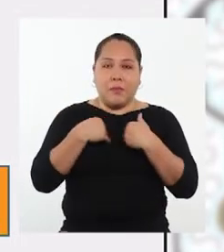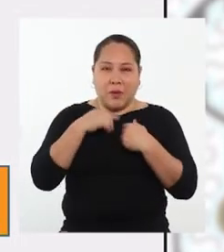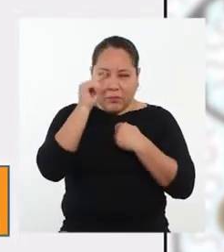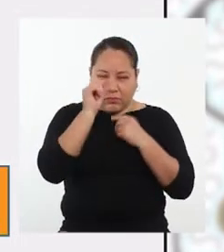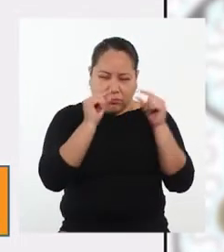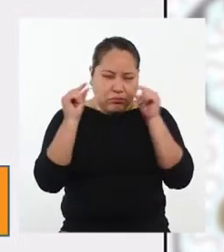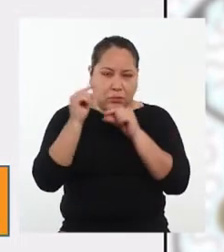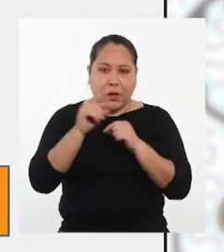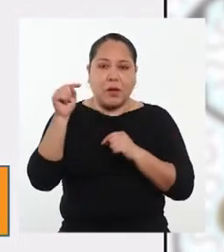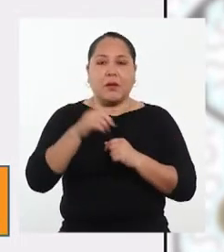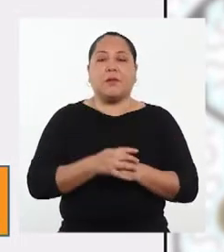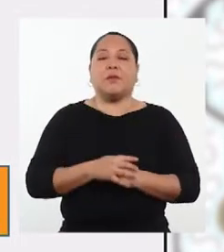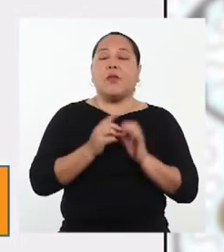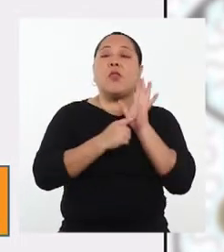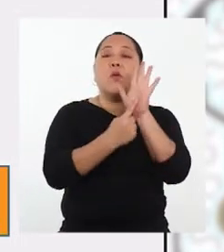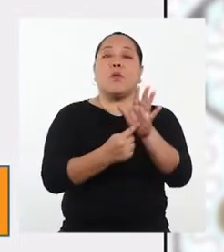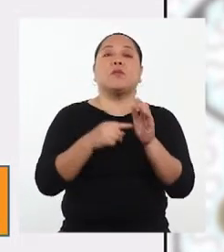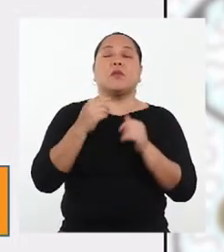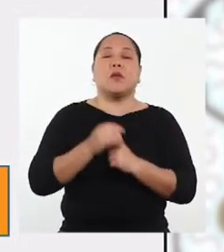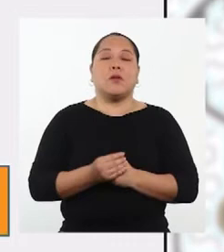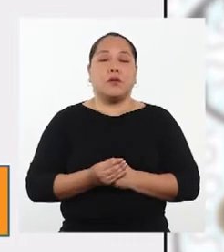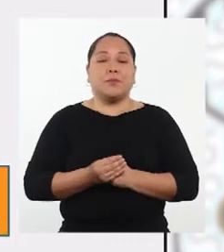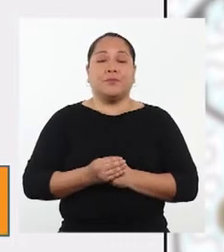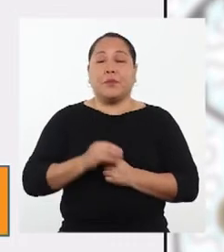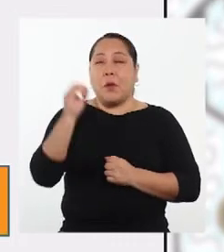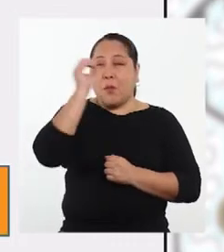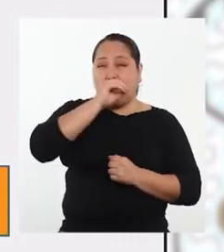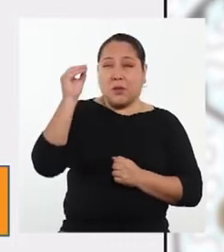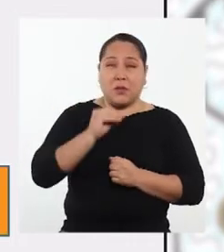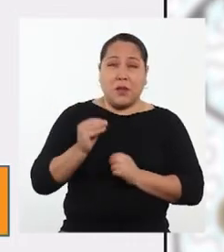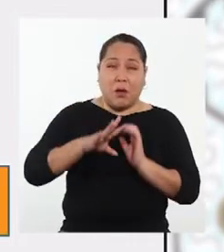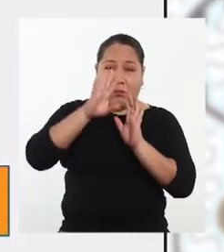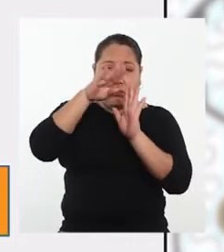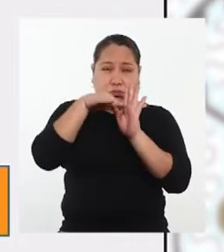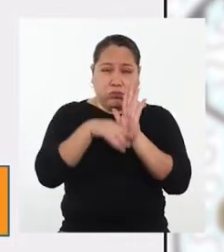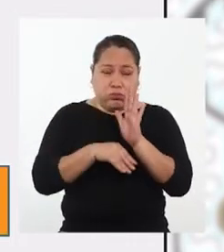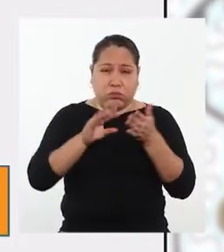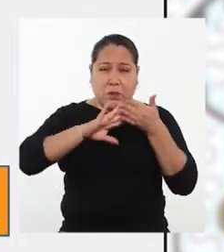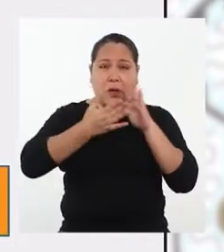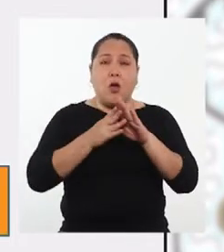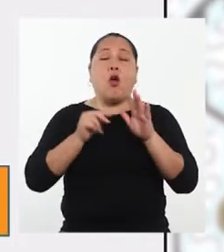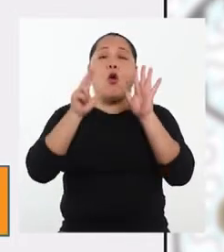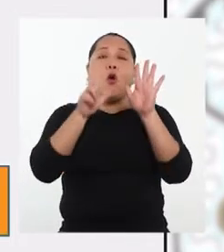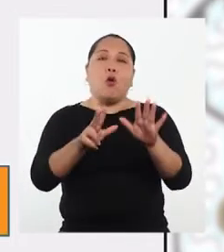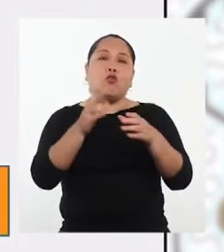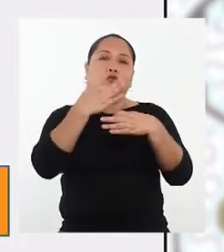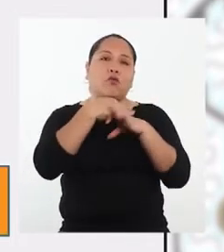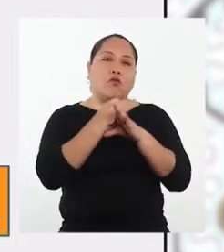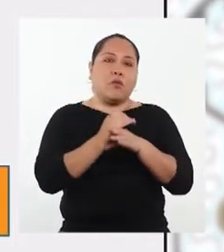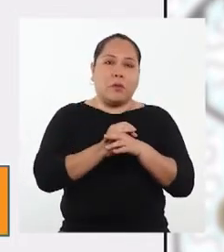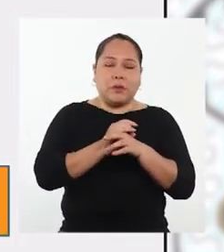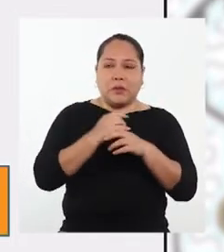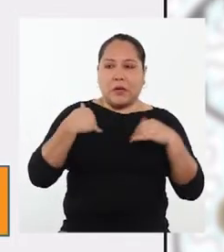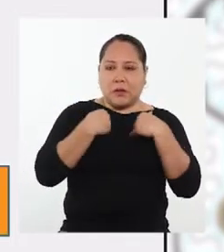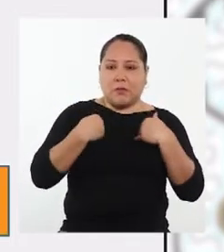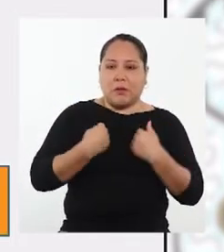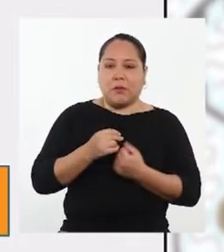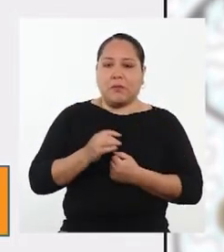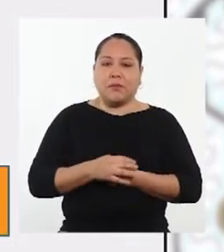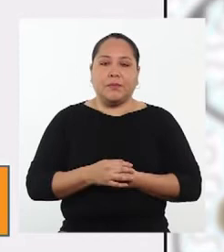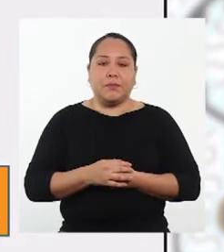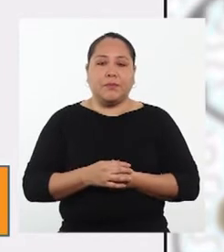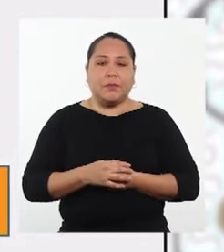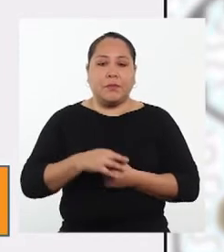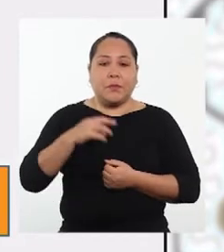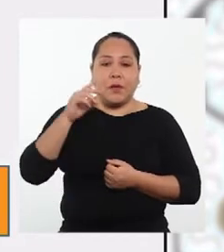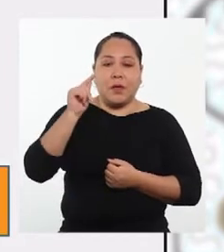esa será nuestra variable. Y veo que nos muestra los porcentajes de la disminución poblacional de 8 tipos de insectos.